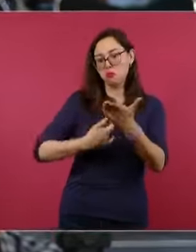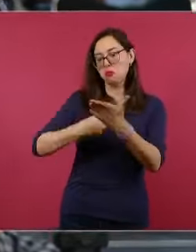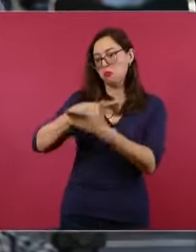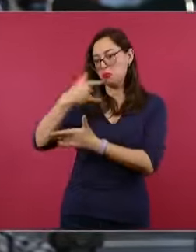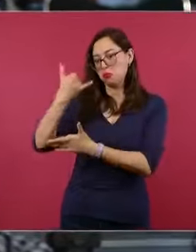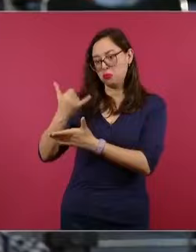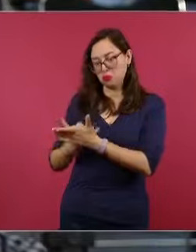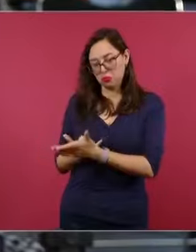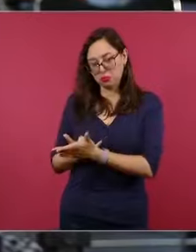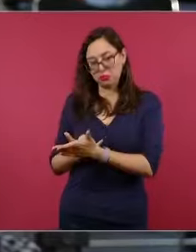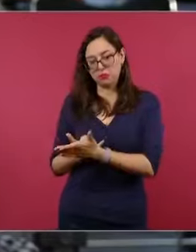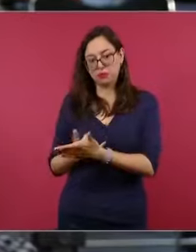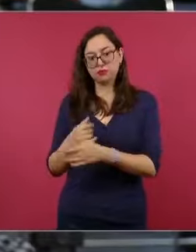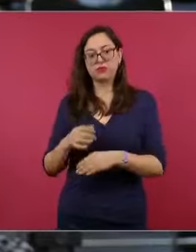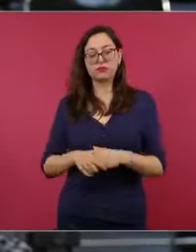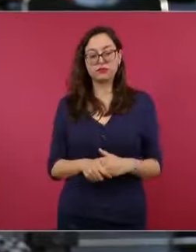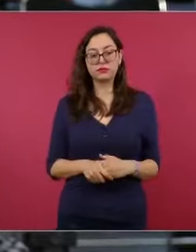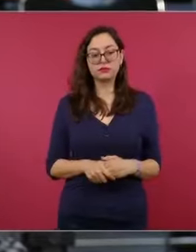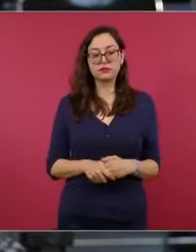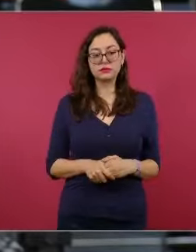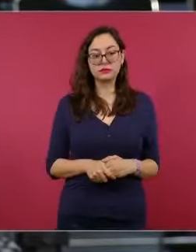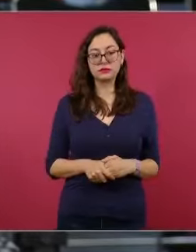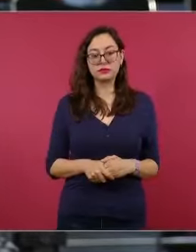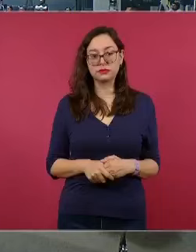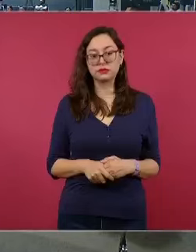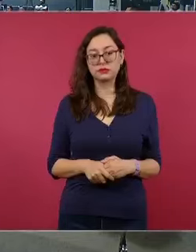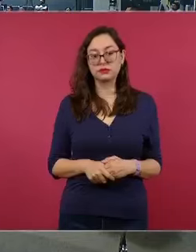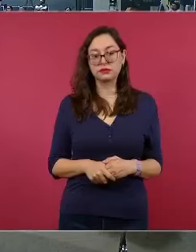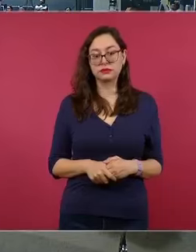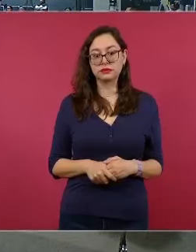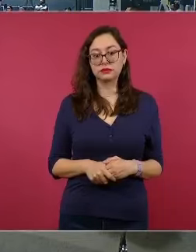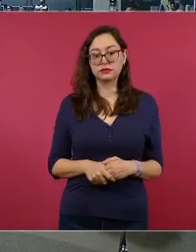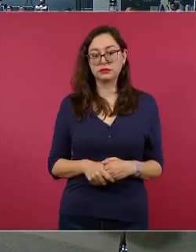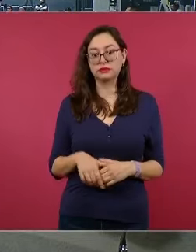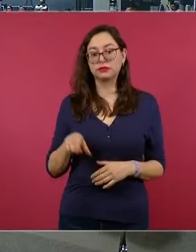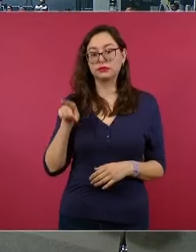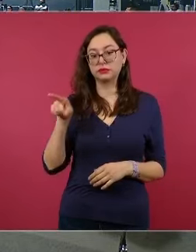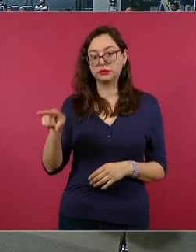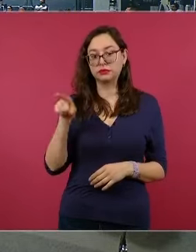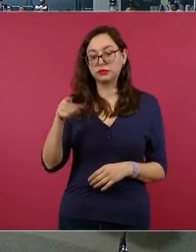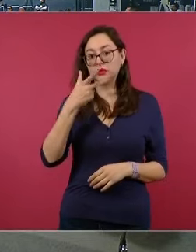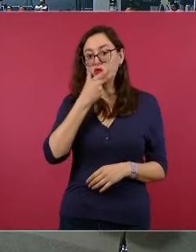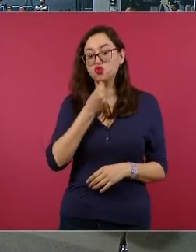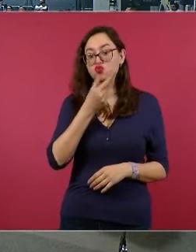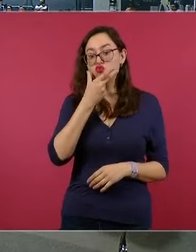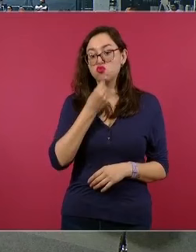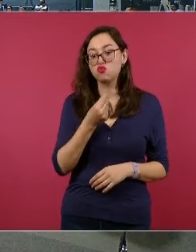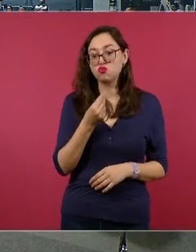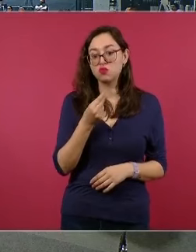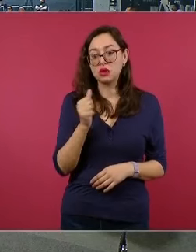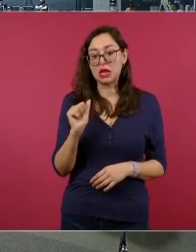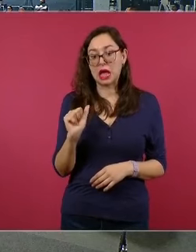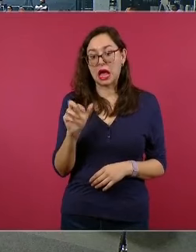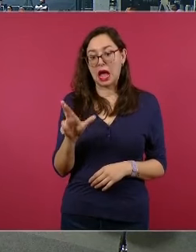dineros este muchacho que tiene que ver mucho eh aro se llama